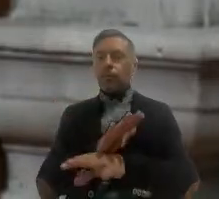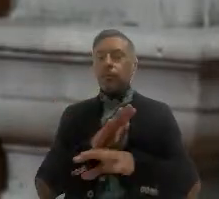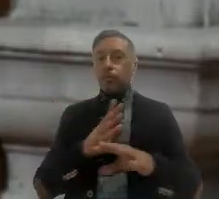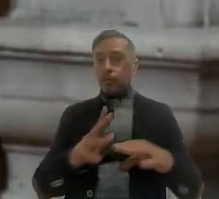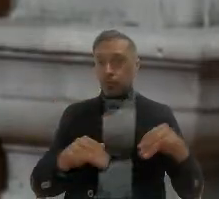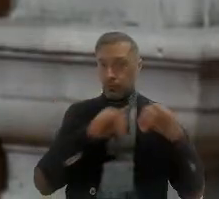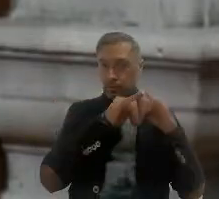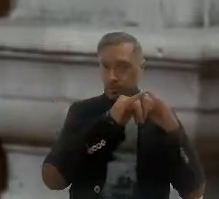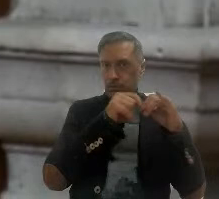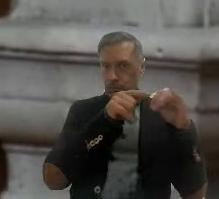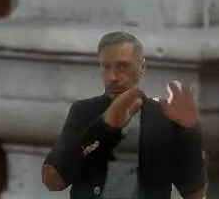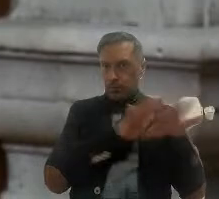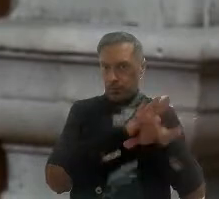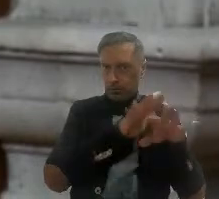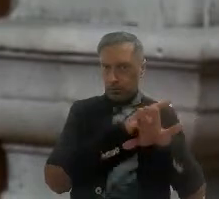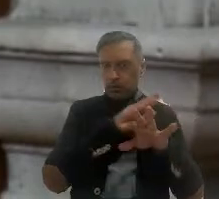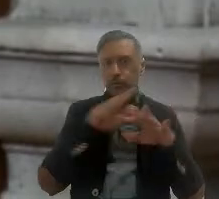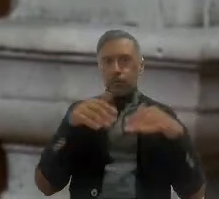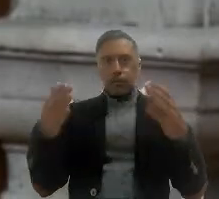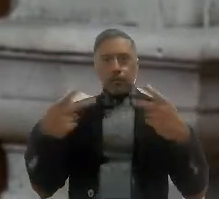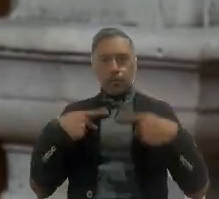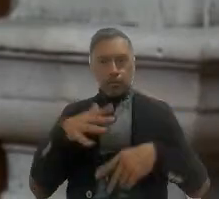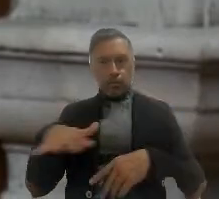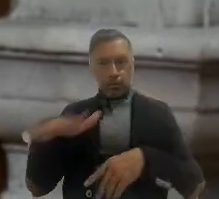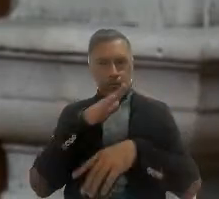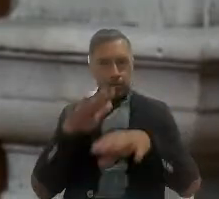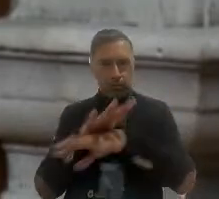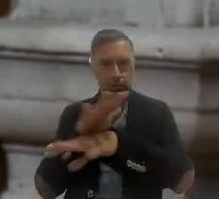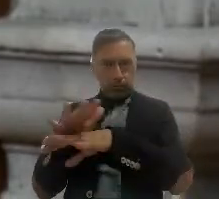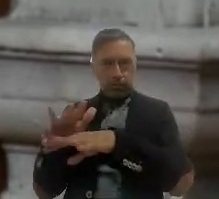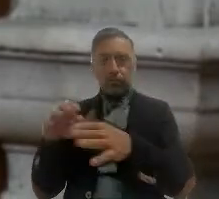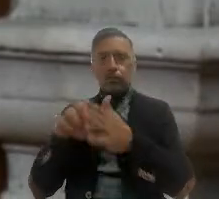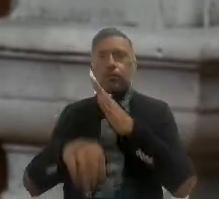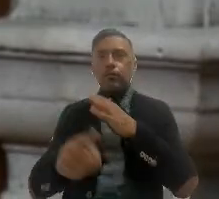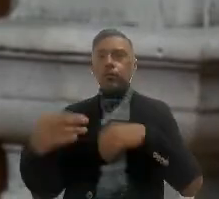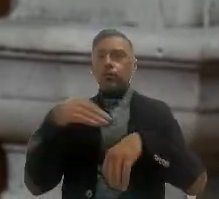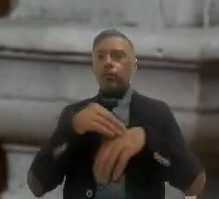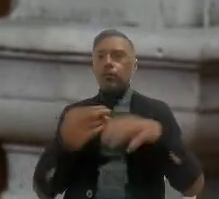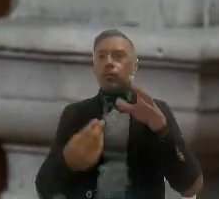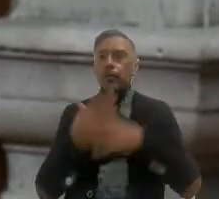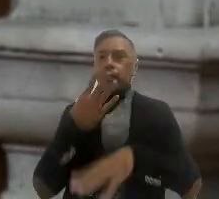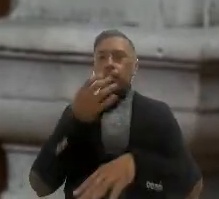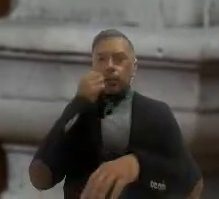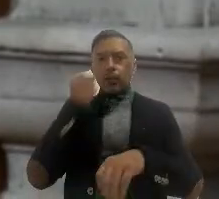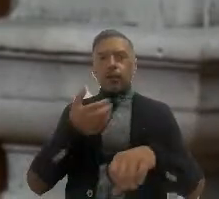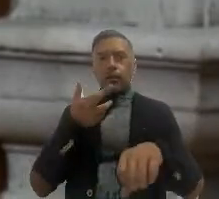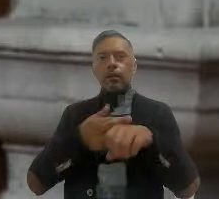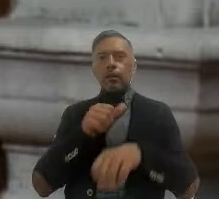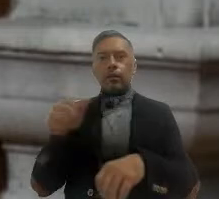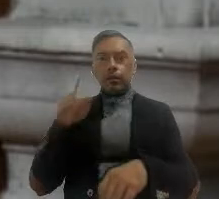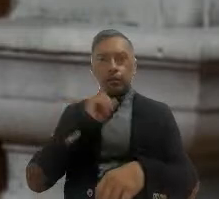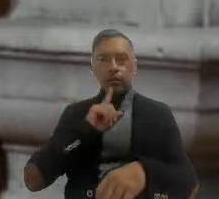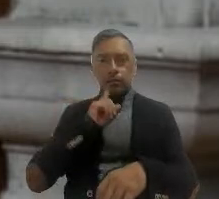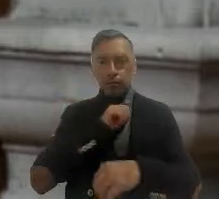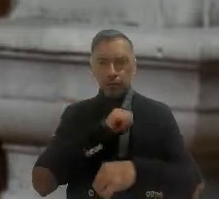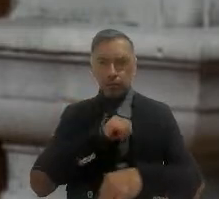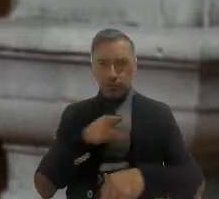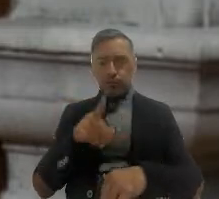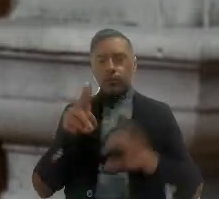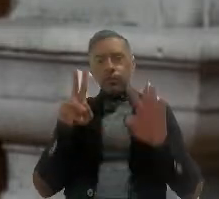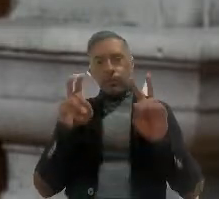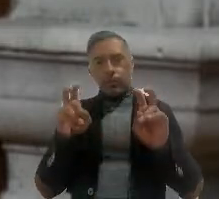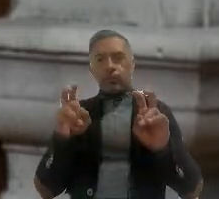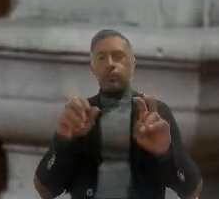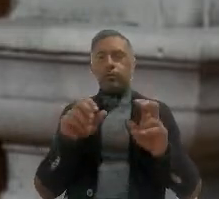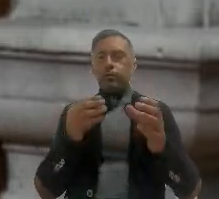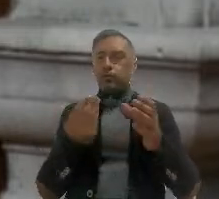social. Prueba de ello es la creación de la Secretaría de las Mujeres, la instauración de la materia de igualdad de género,